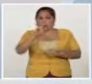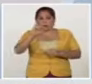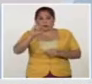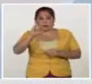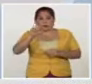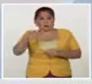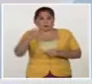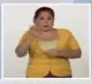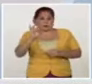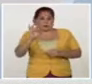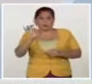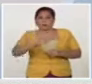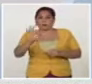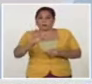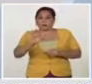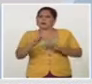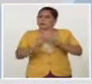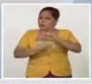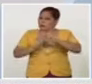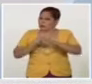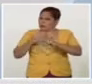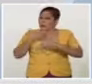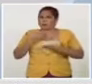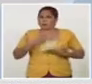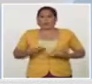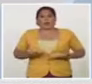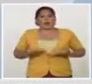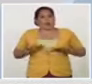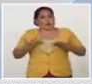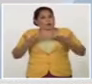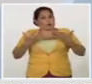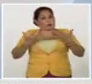97,8%, con una evolución clínica estable.